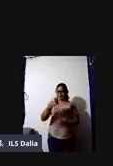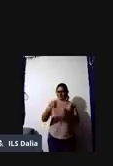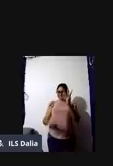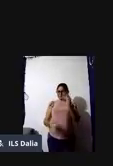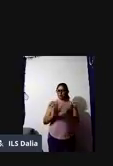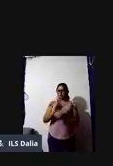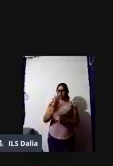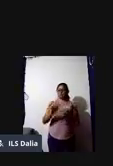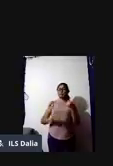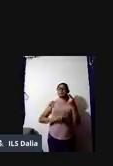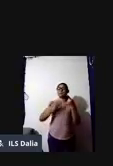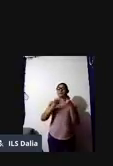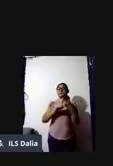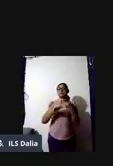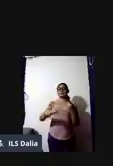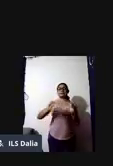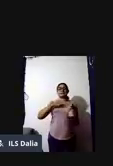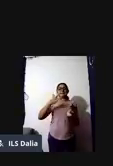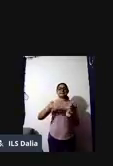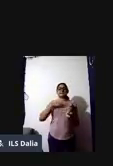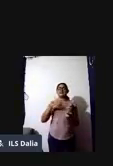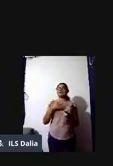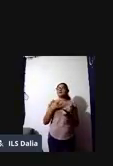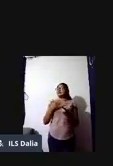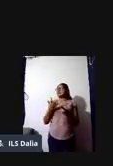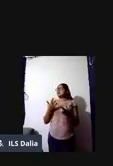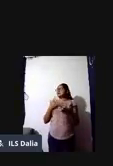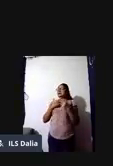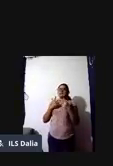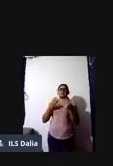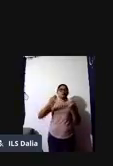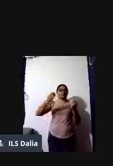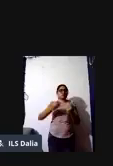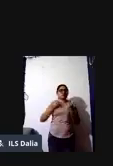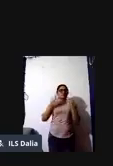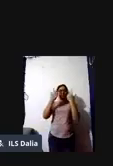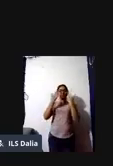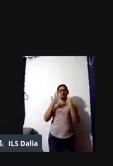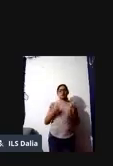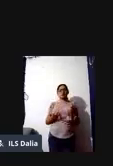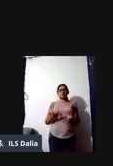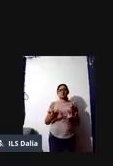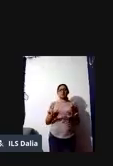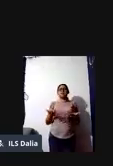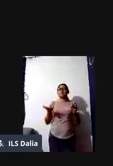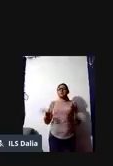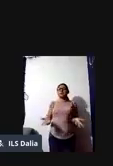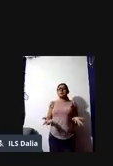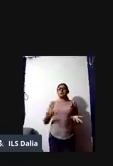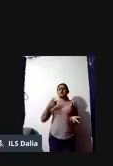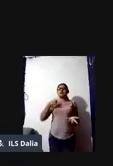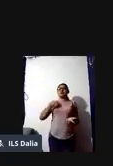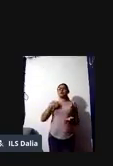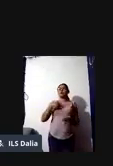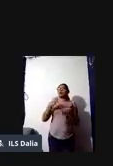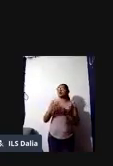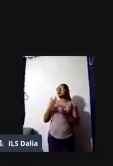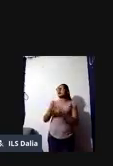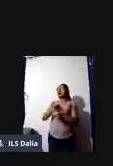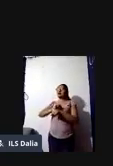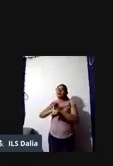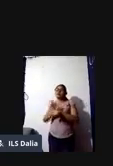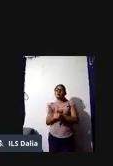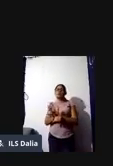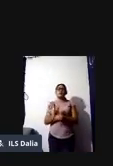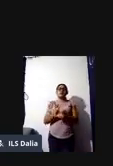El sentimiento o emoción de desamparo. Pongo un ejemplo. ¿Qué nos va a pasar ahora en el coronavirus? ¡Dios